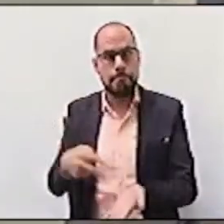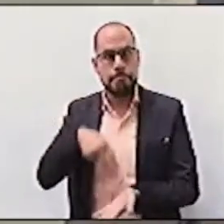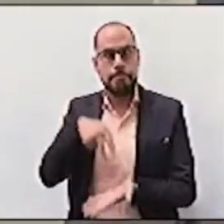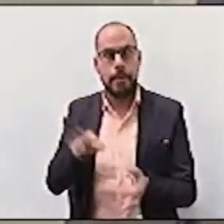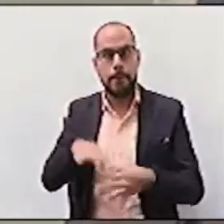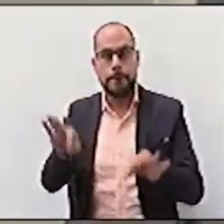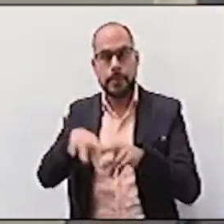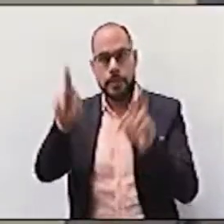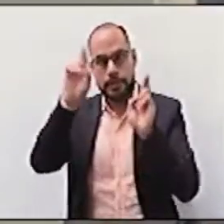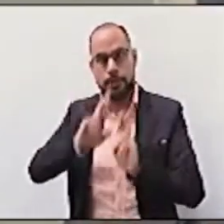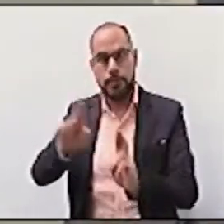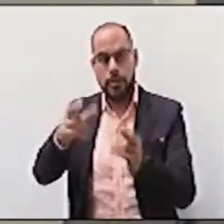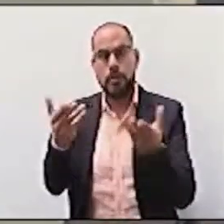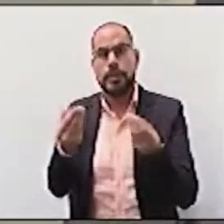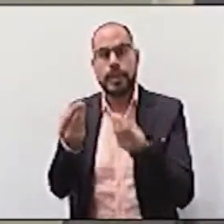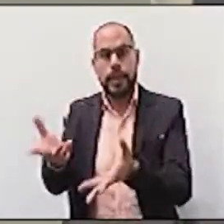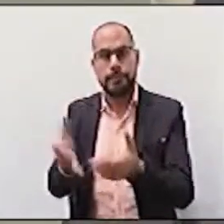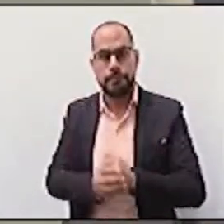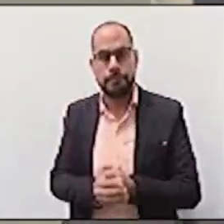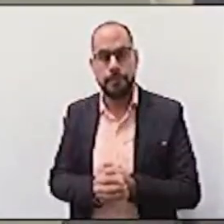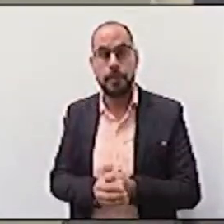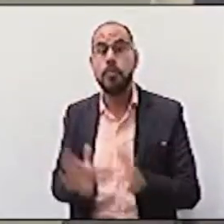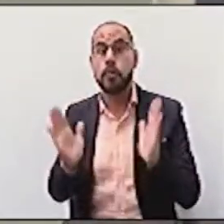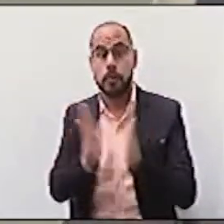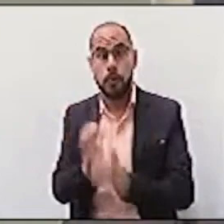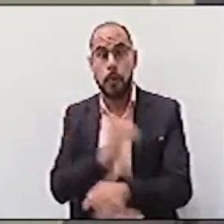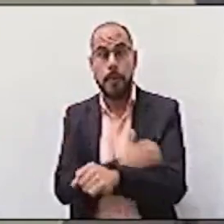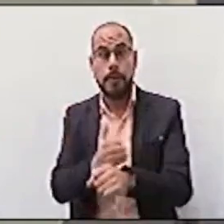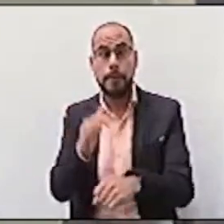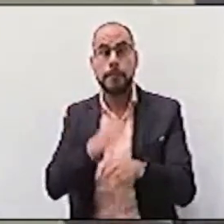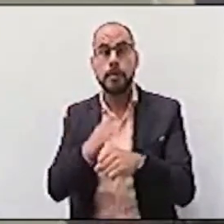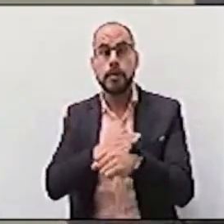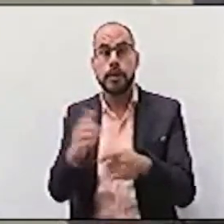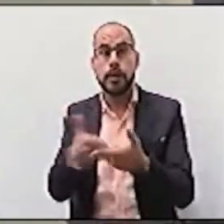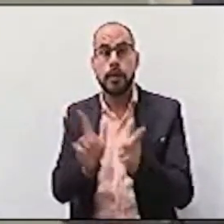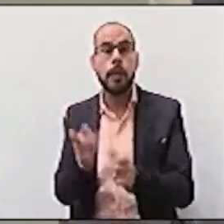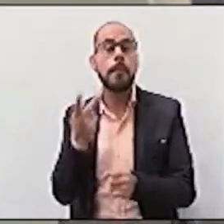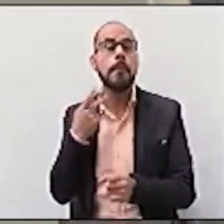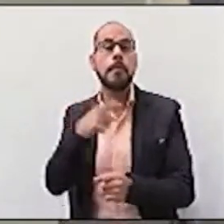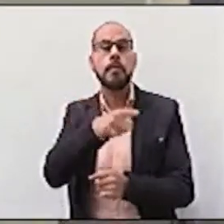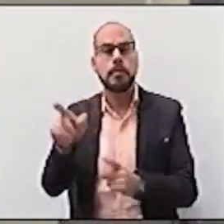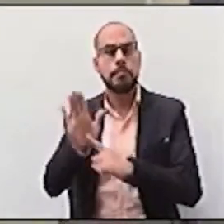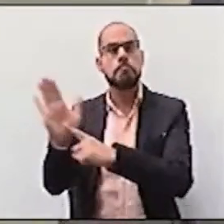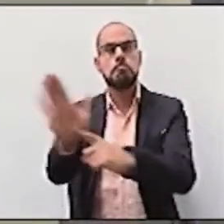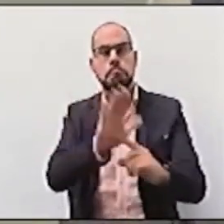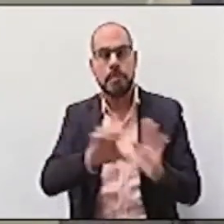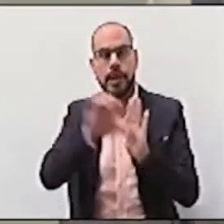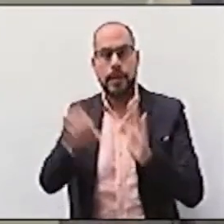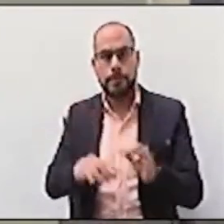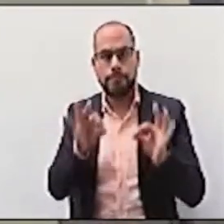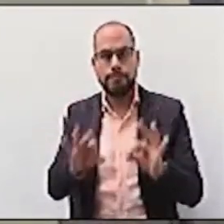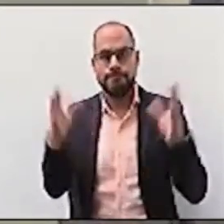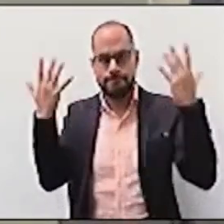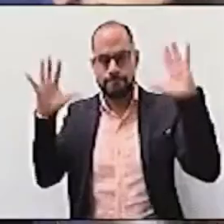el respeto que tenemos que darle. Por favor, compañeros de Morena, sean ustedes los que den el primer ejemplo.